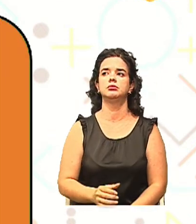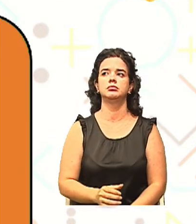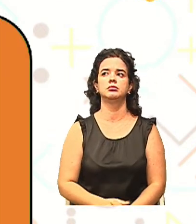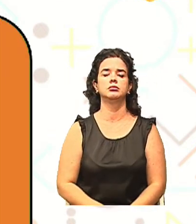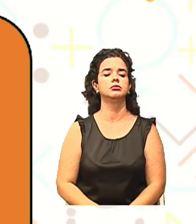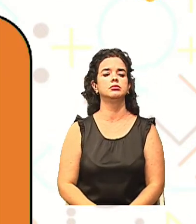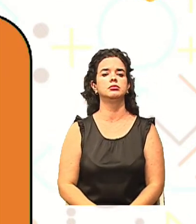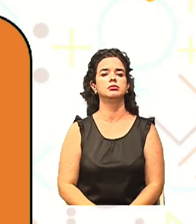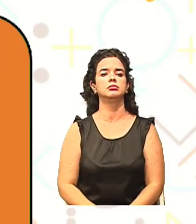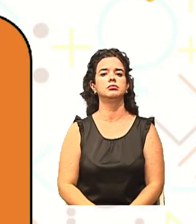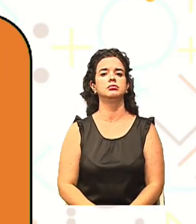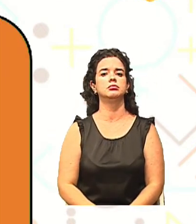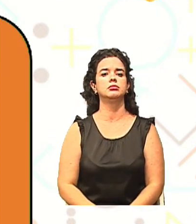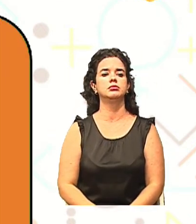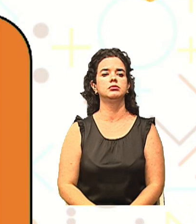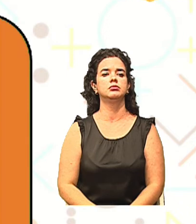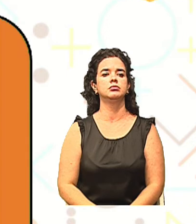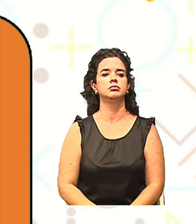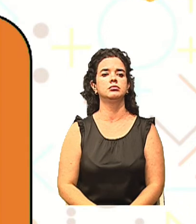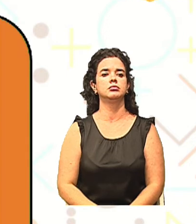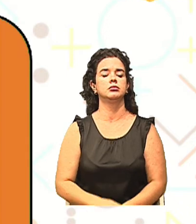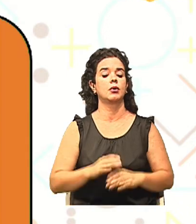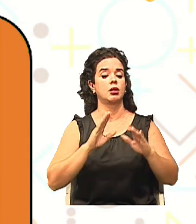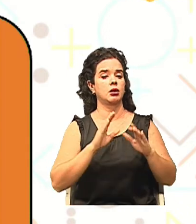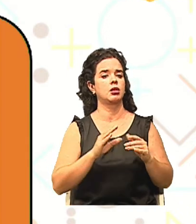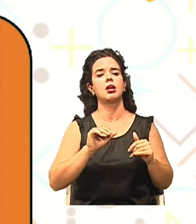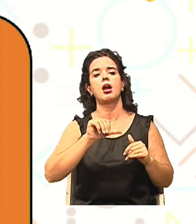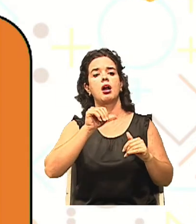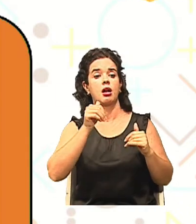lado de mediano valor.